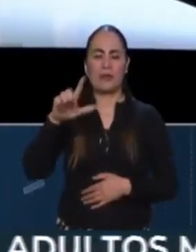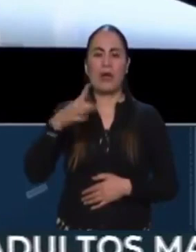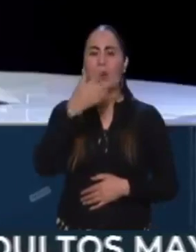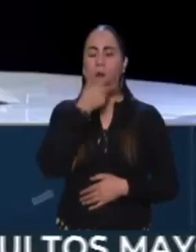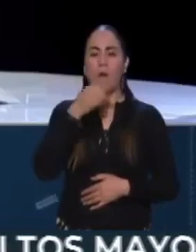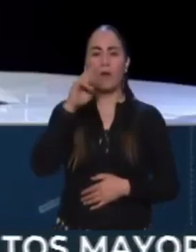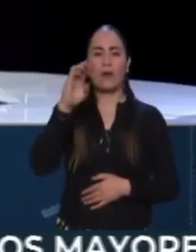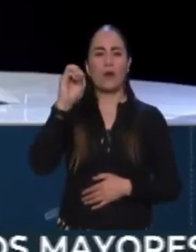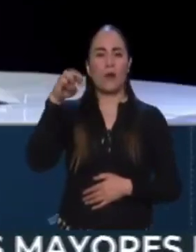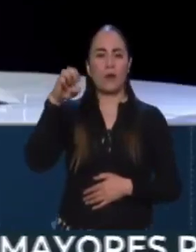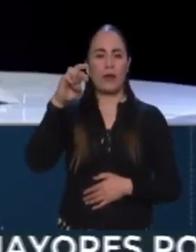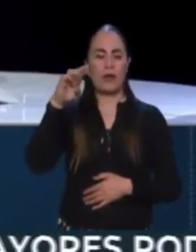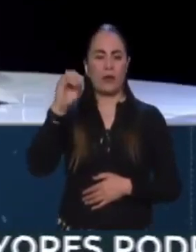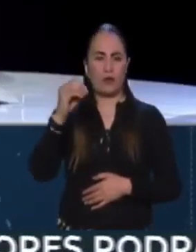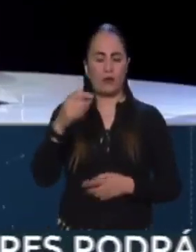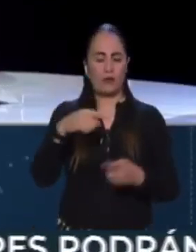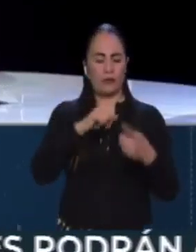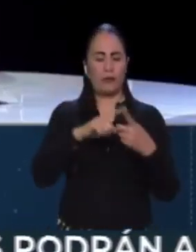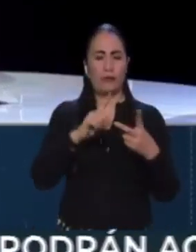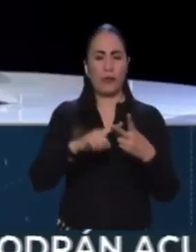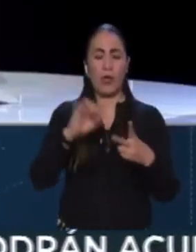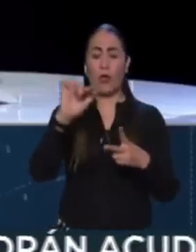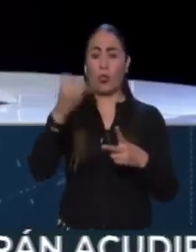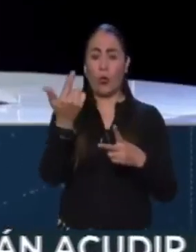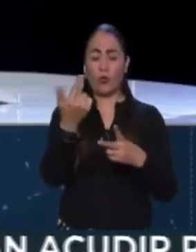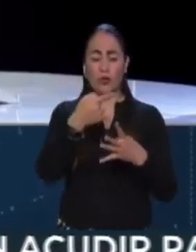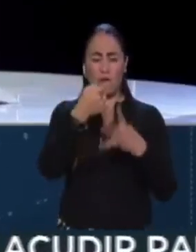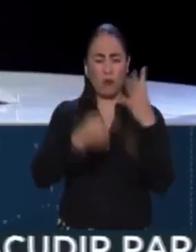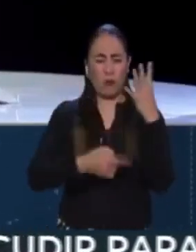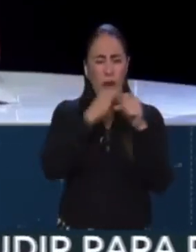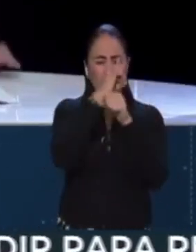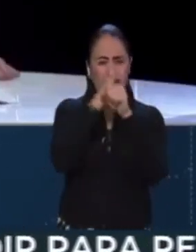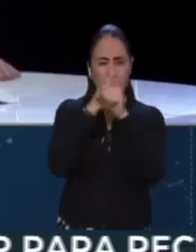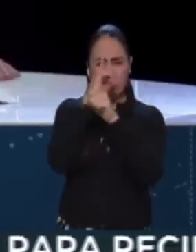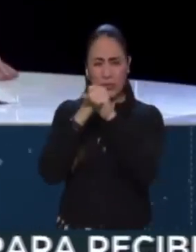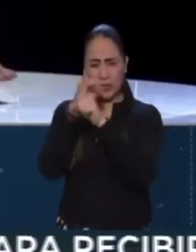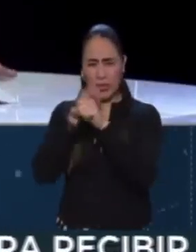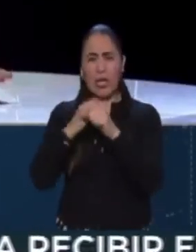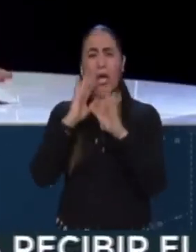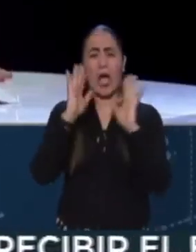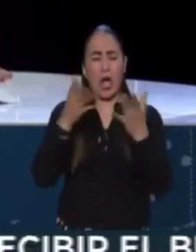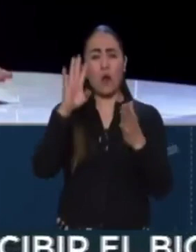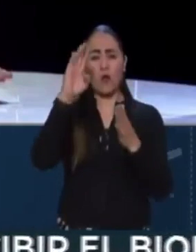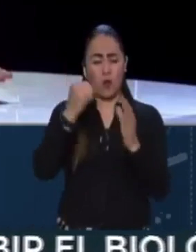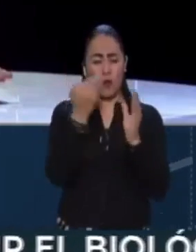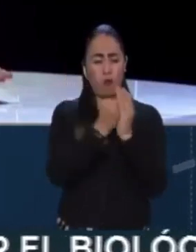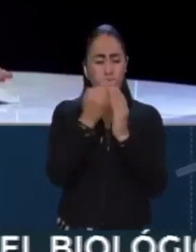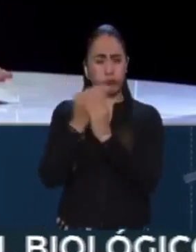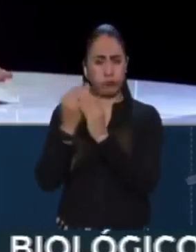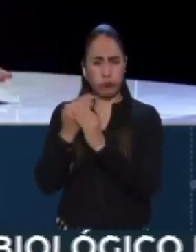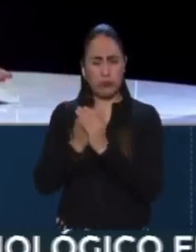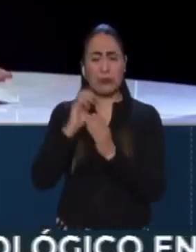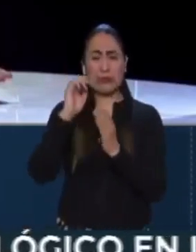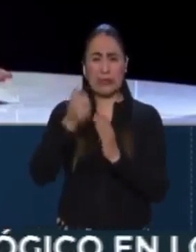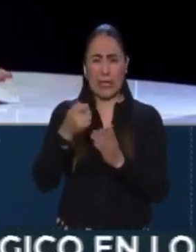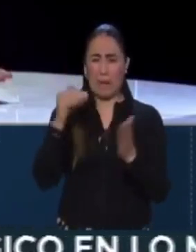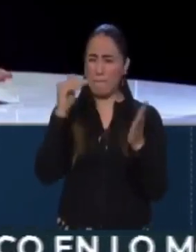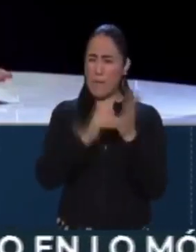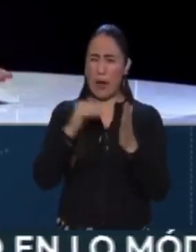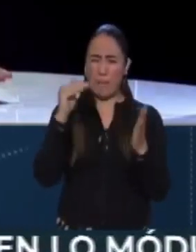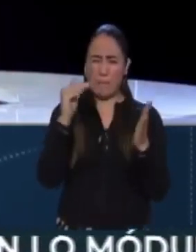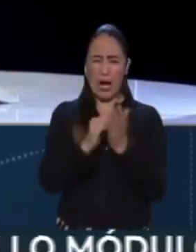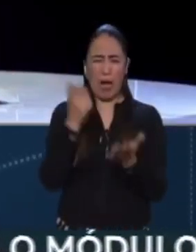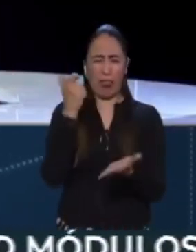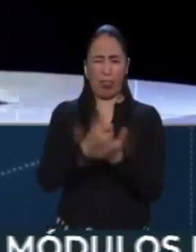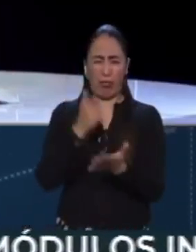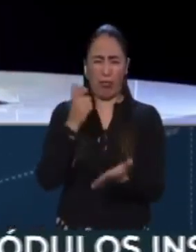Romero Deschamps y con ello de 12 indagatorias, 9 han sido archivadas. Estamos hablando de transferencias millonarias, de